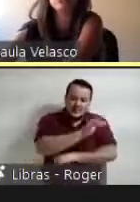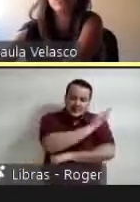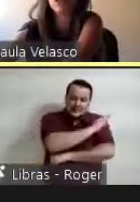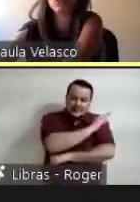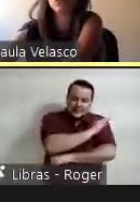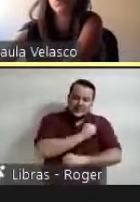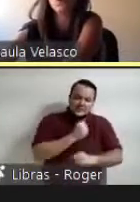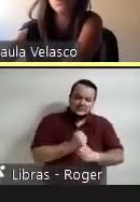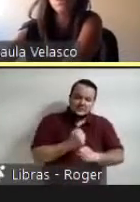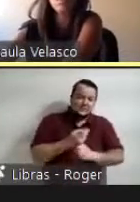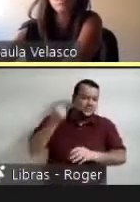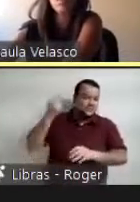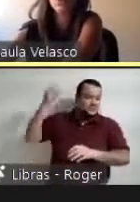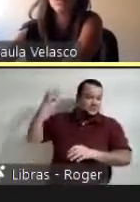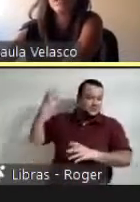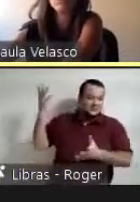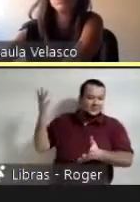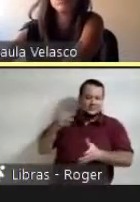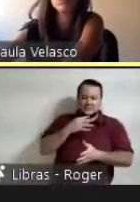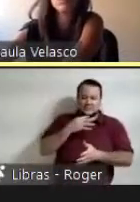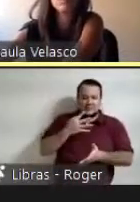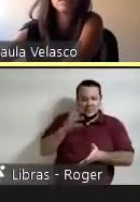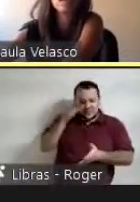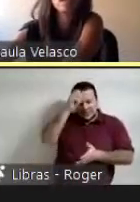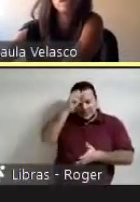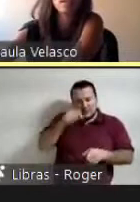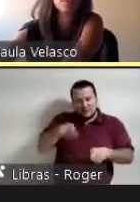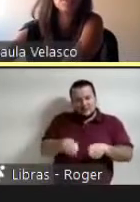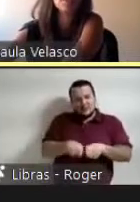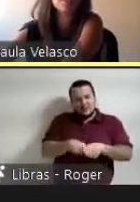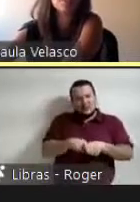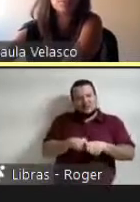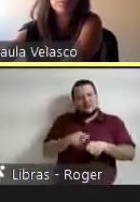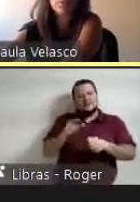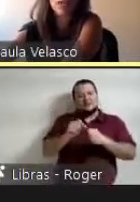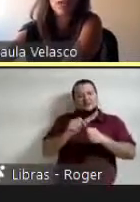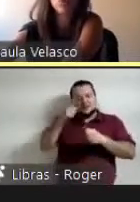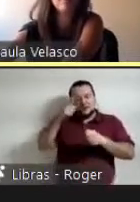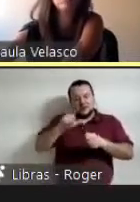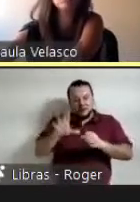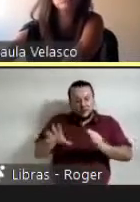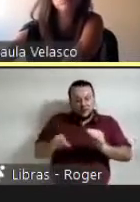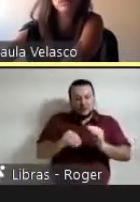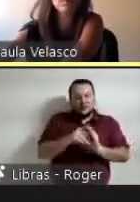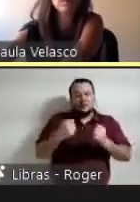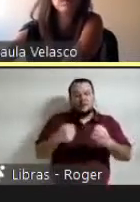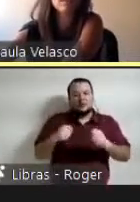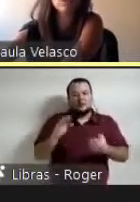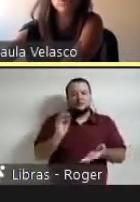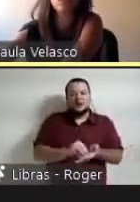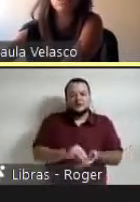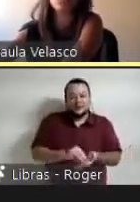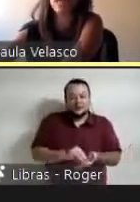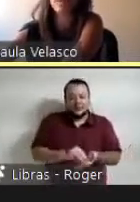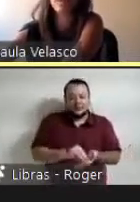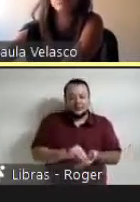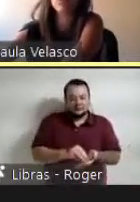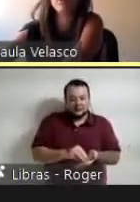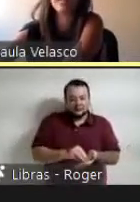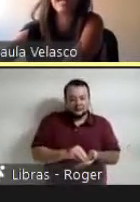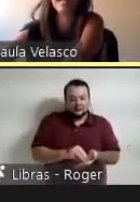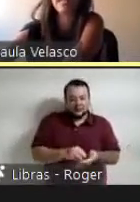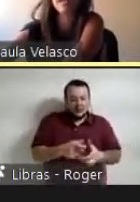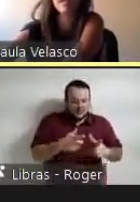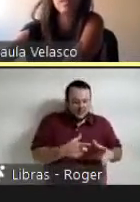replicación y traducción para completar todo lo que fuera necesario en lugar de reconstruir el vacío de doble altura que